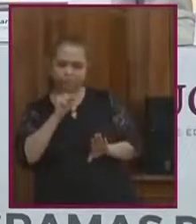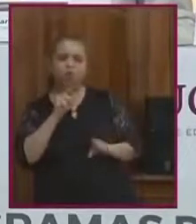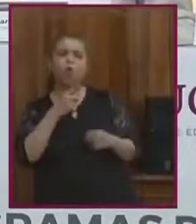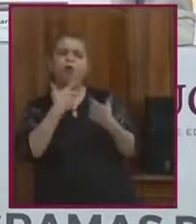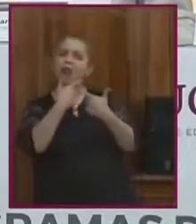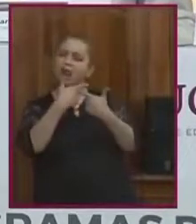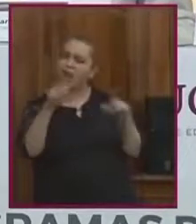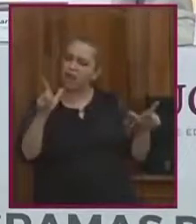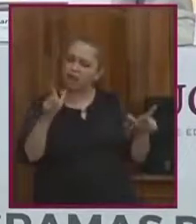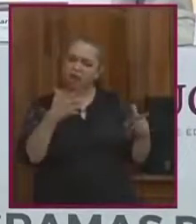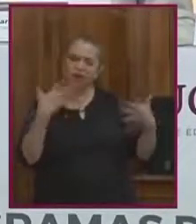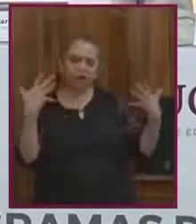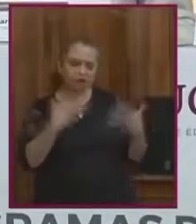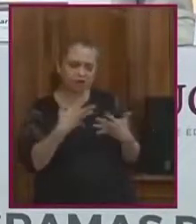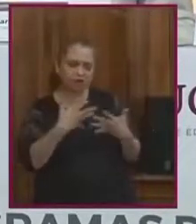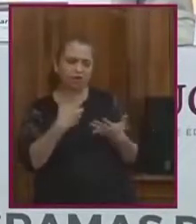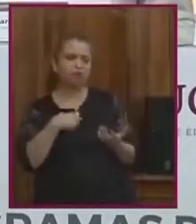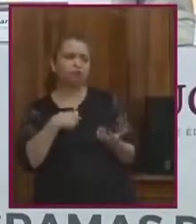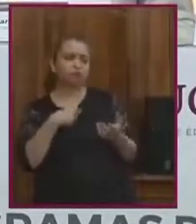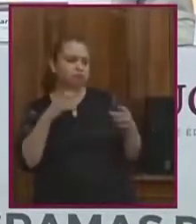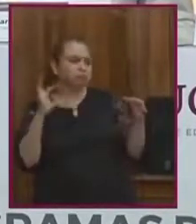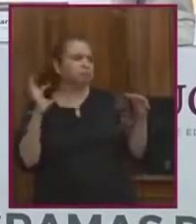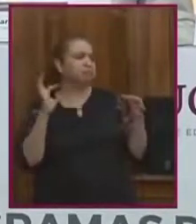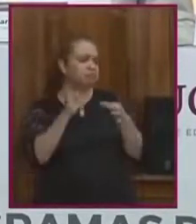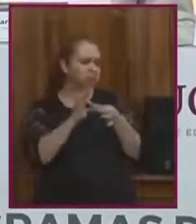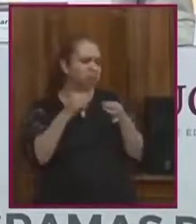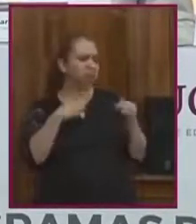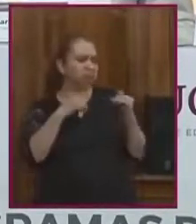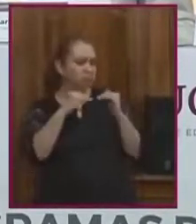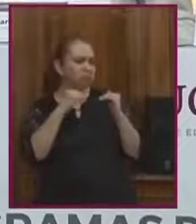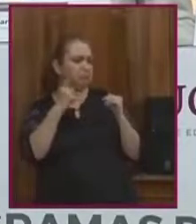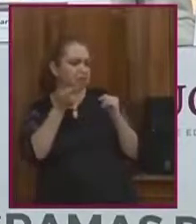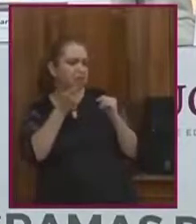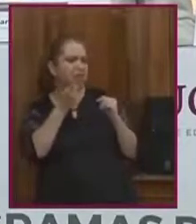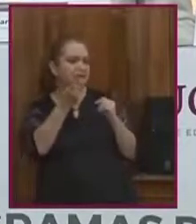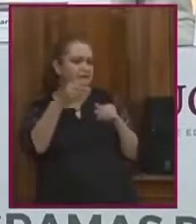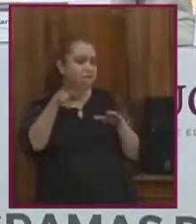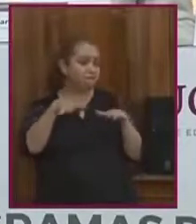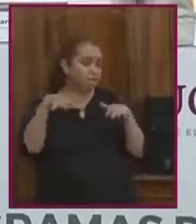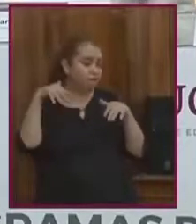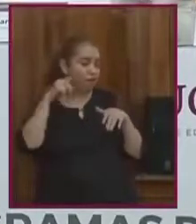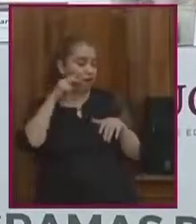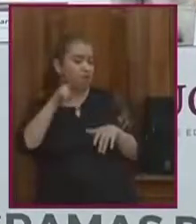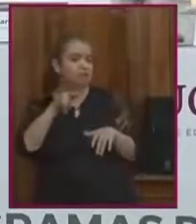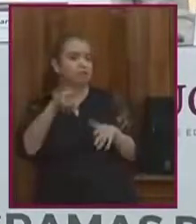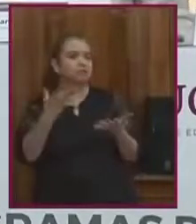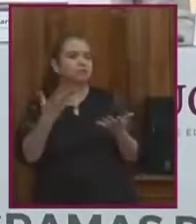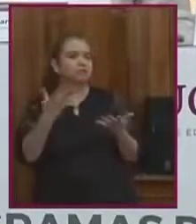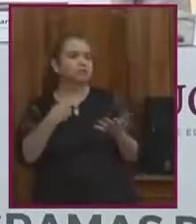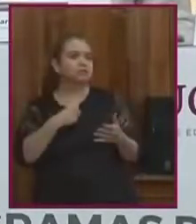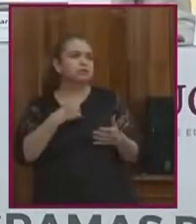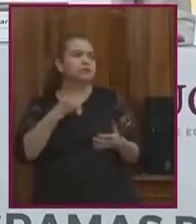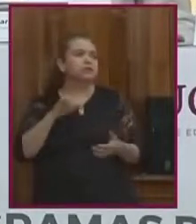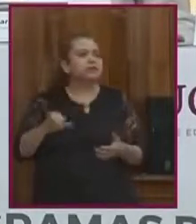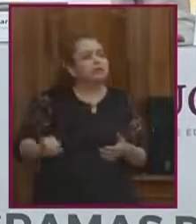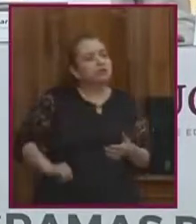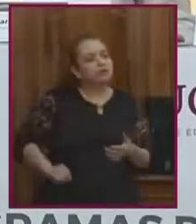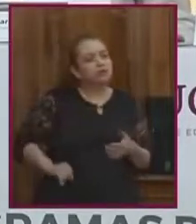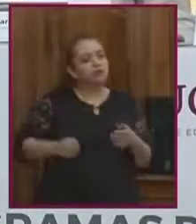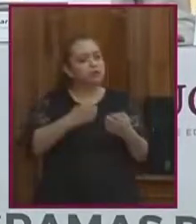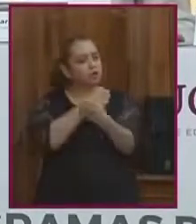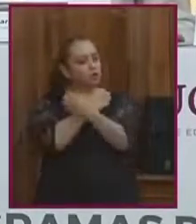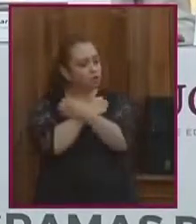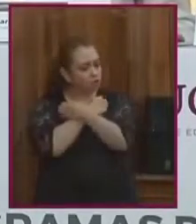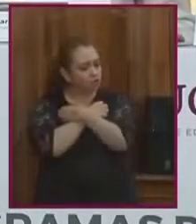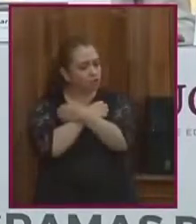porque finalmente algo que coincidimos siempre en los foros es que hay un interés superior, que es la educación, y todos servimos